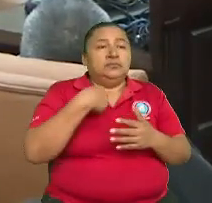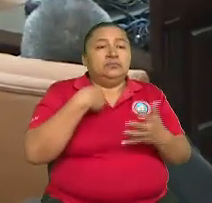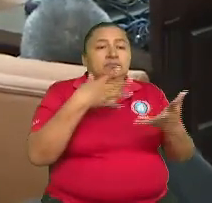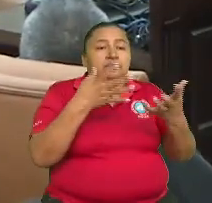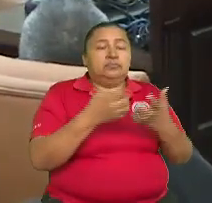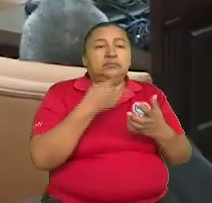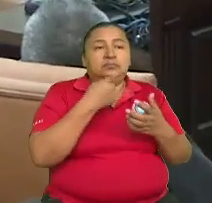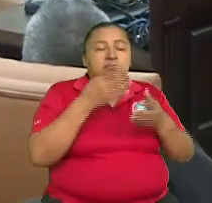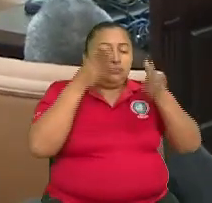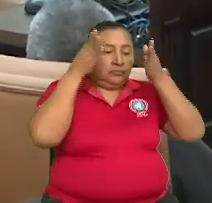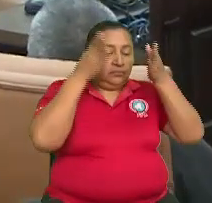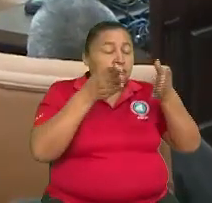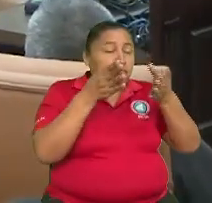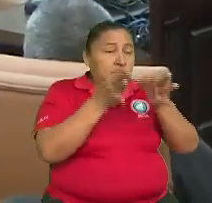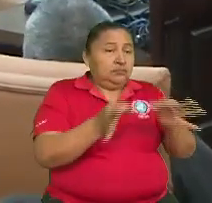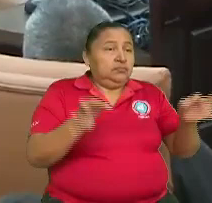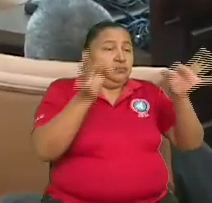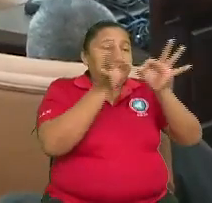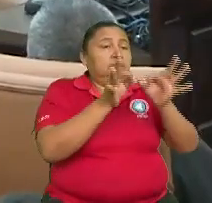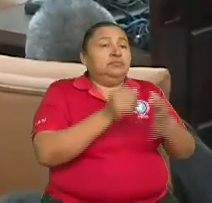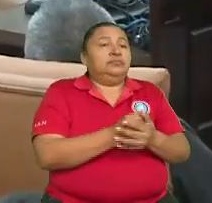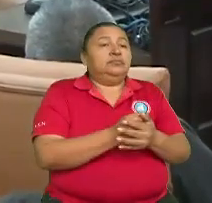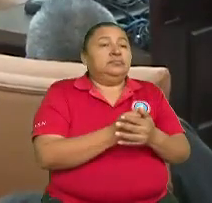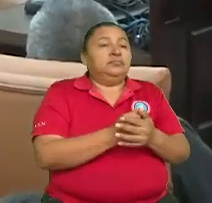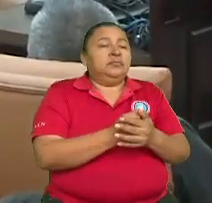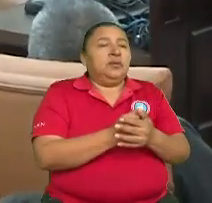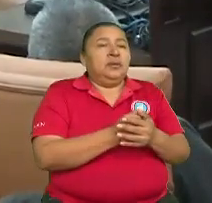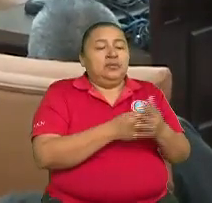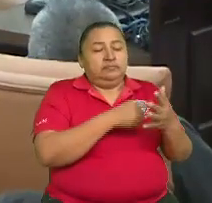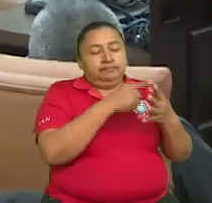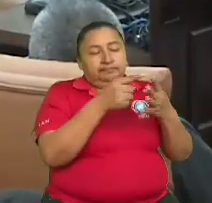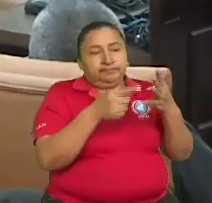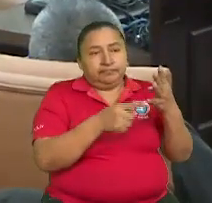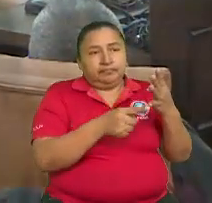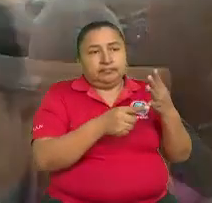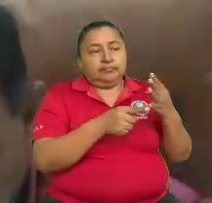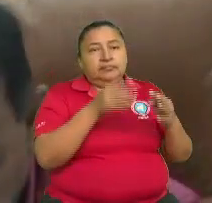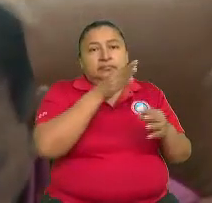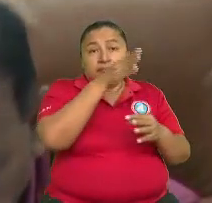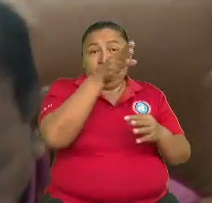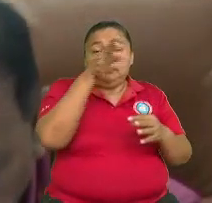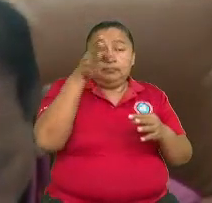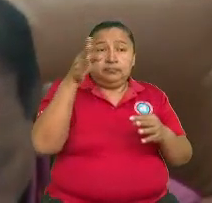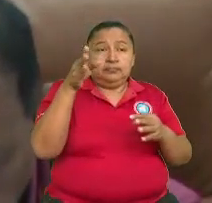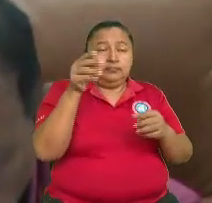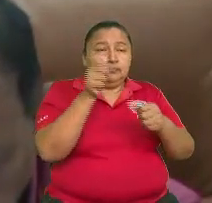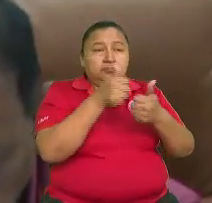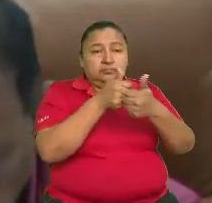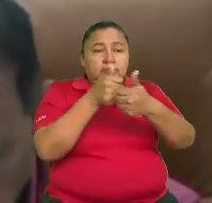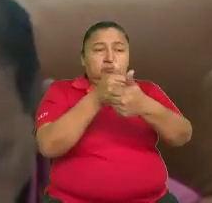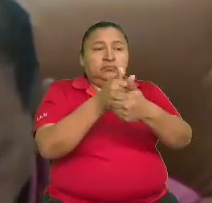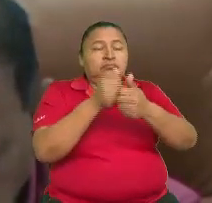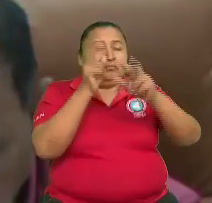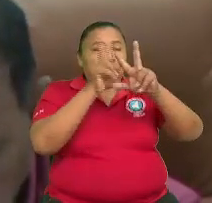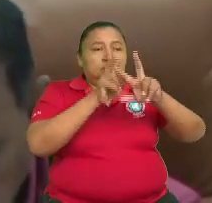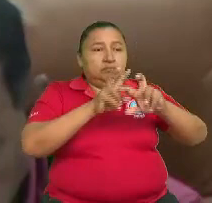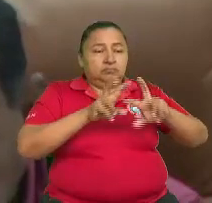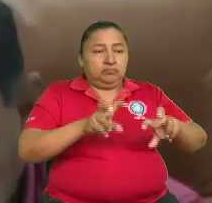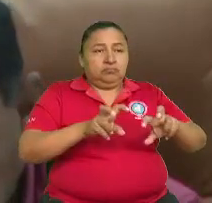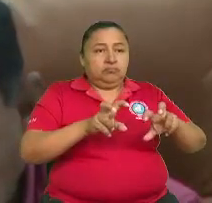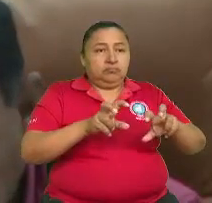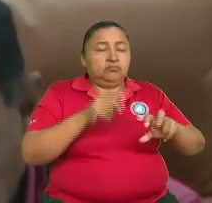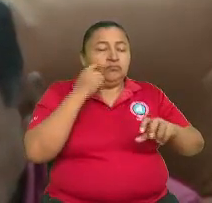poner en énfasis el componente de la gestión, monitoreo, evaluación